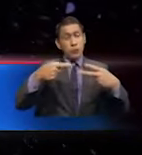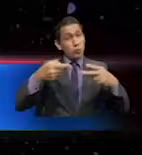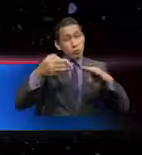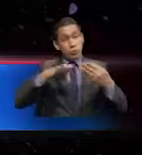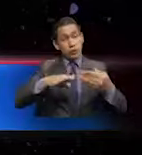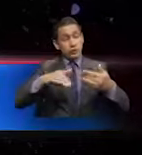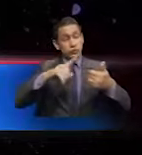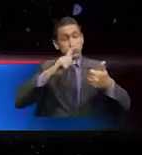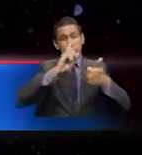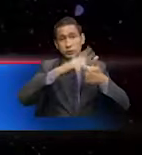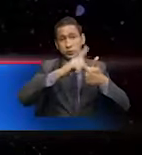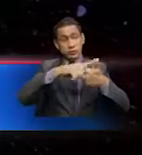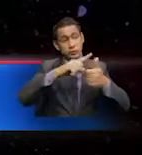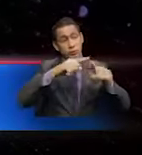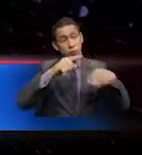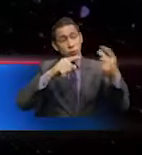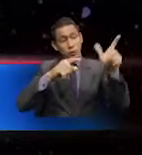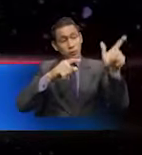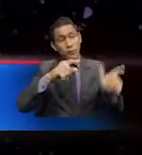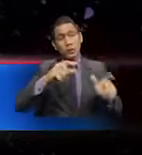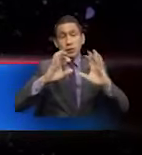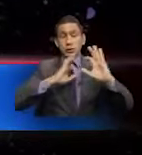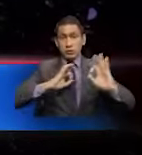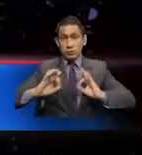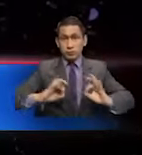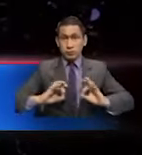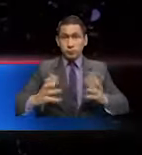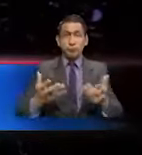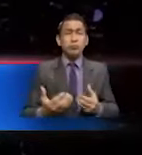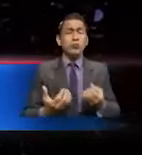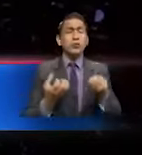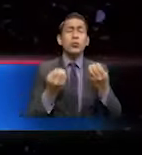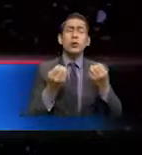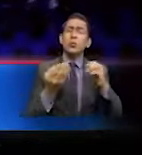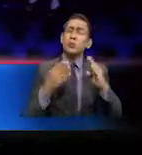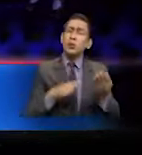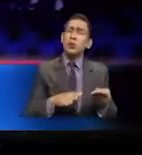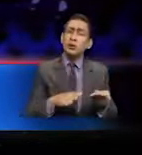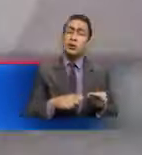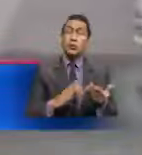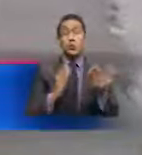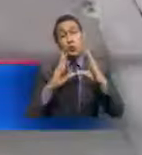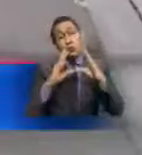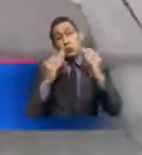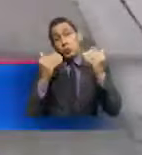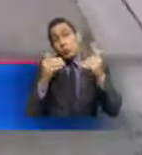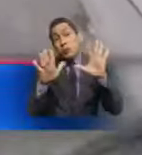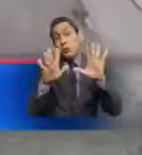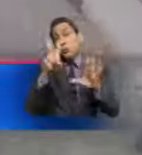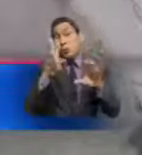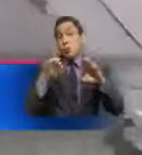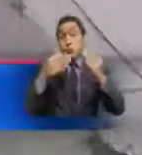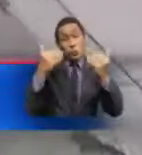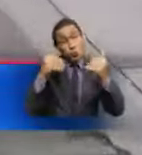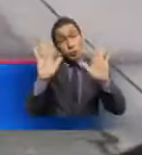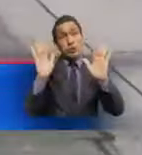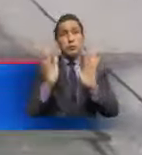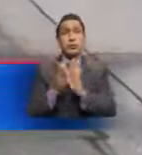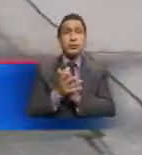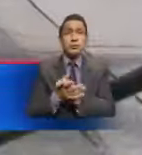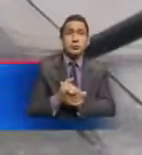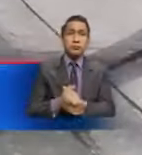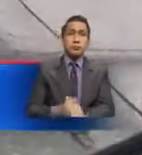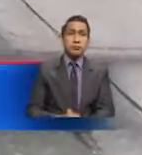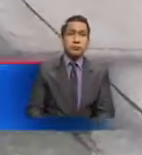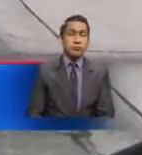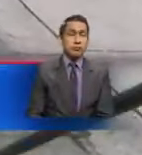otro chico tenía arma, porque el otro chico es sano. ¿Cuántos fallecidos en total? Dicen dos. Sin ser nada, mire, muchachos, sin ser nada